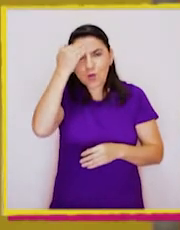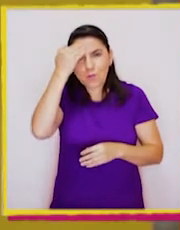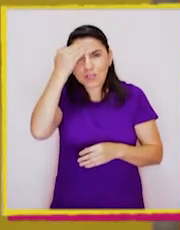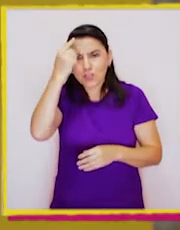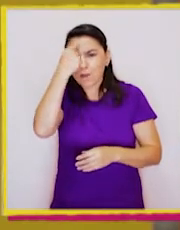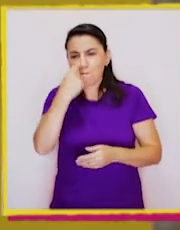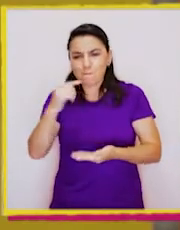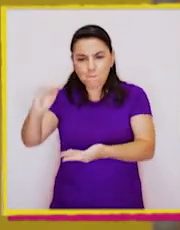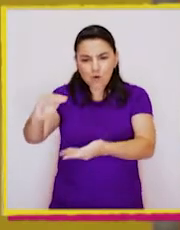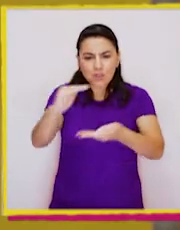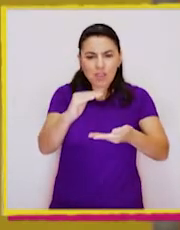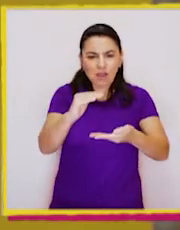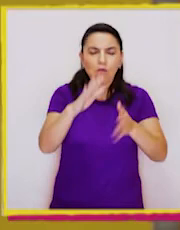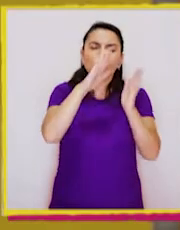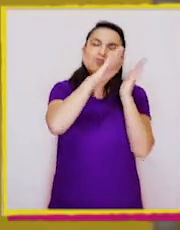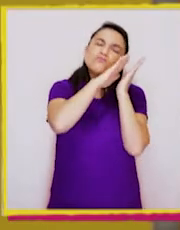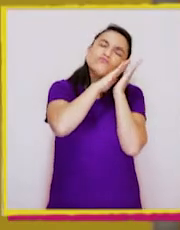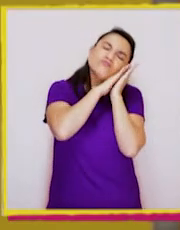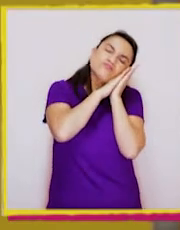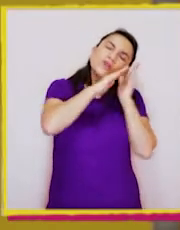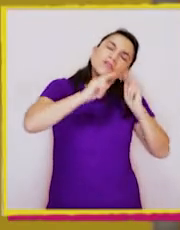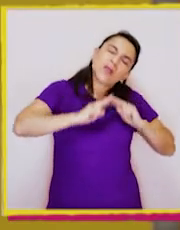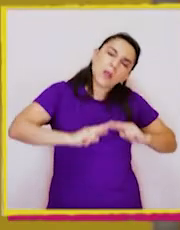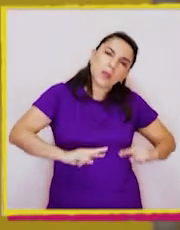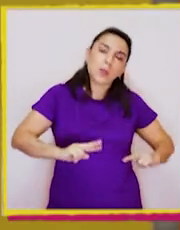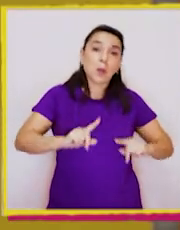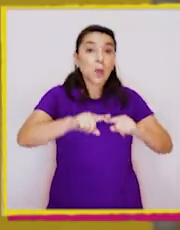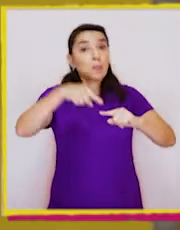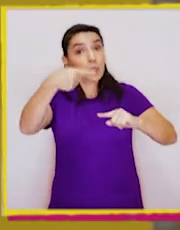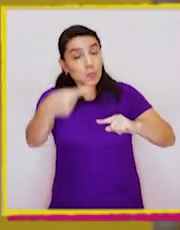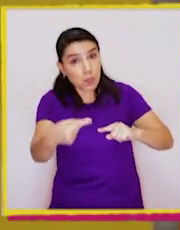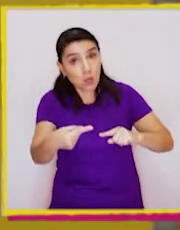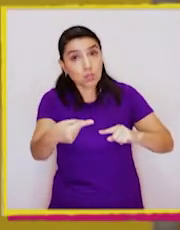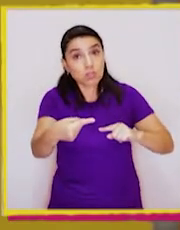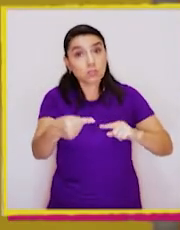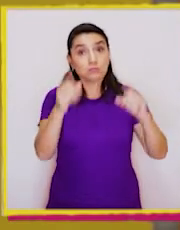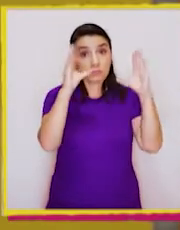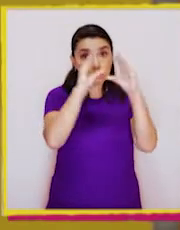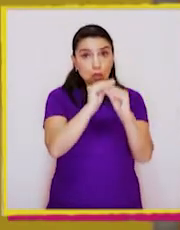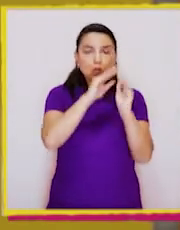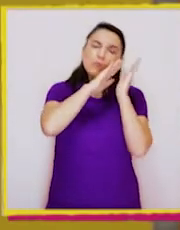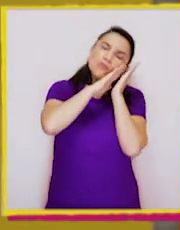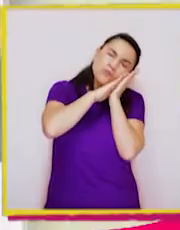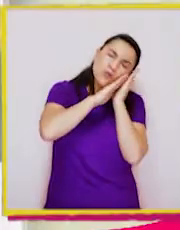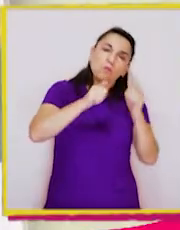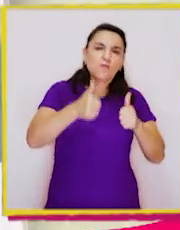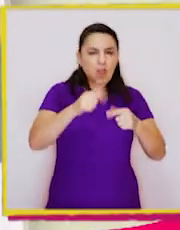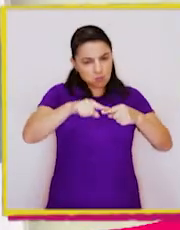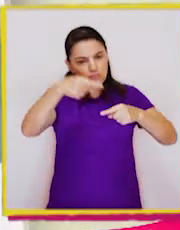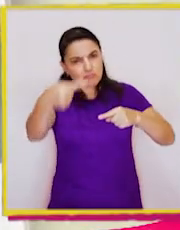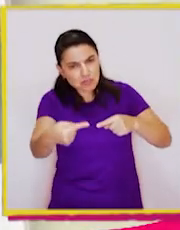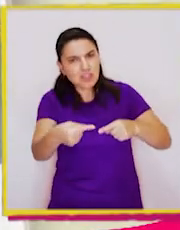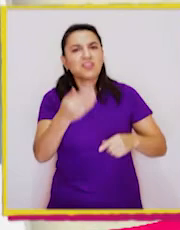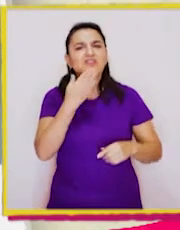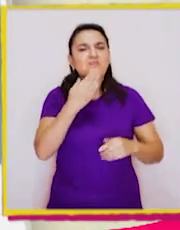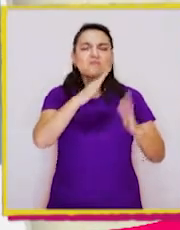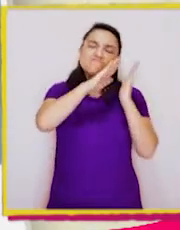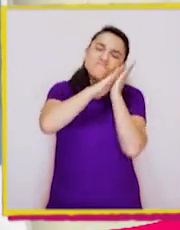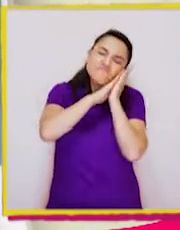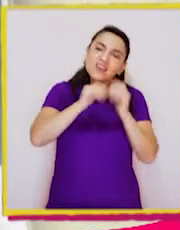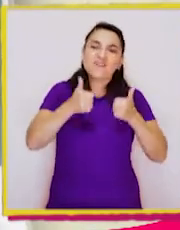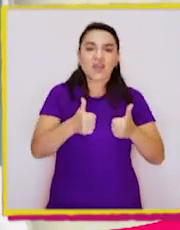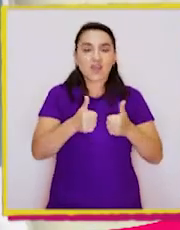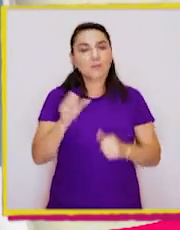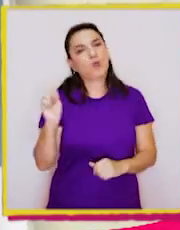y durmió como un tronco. La noche siguiente, Ramón durmió muy bien y la siguiente también. Pero